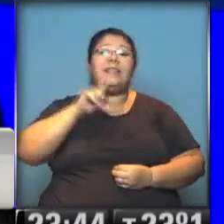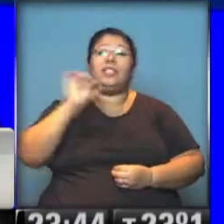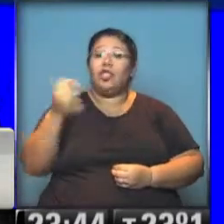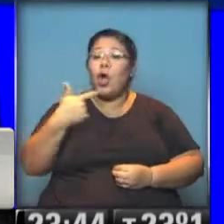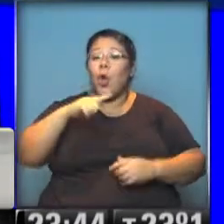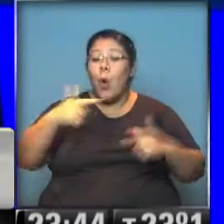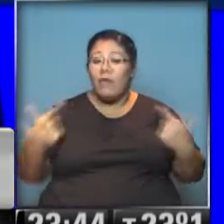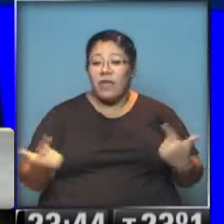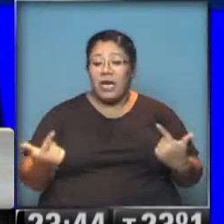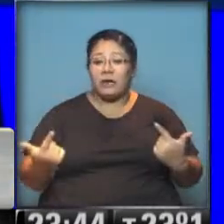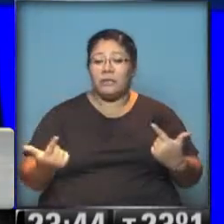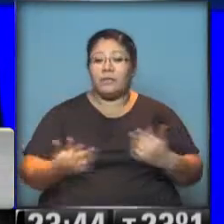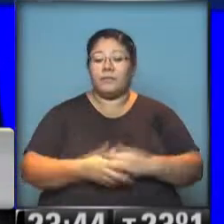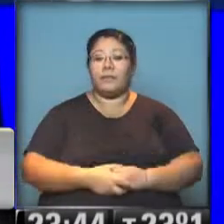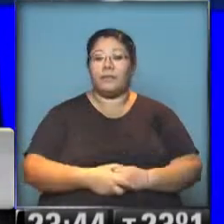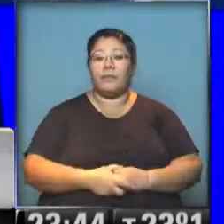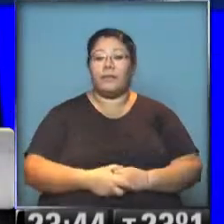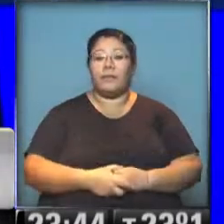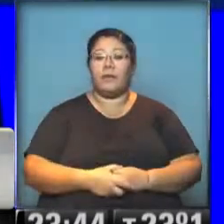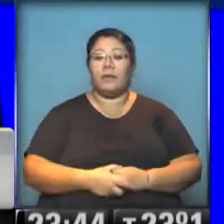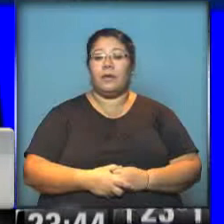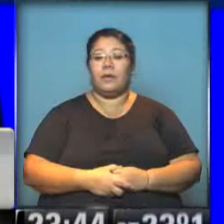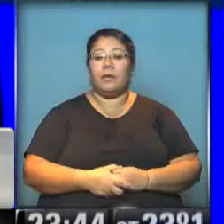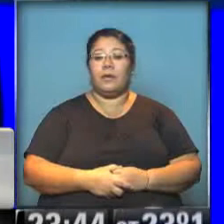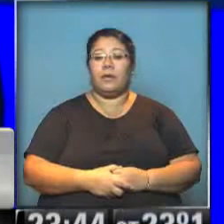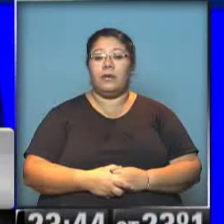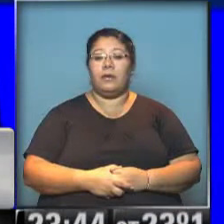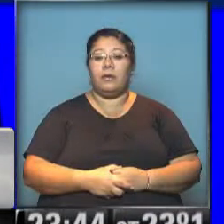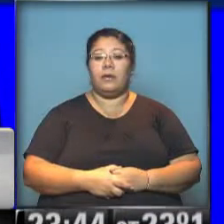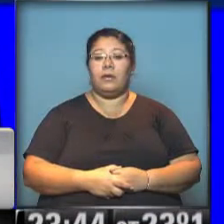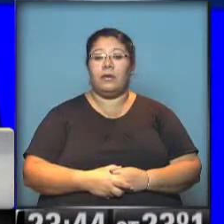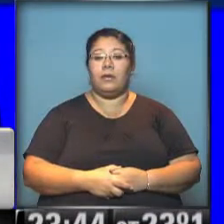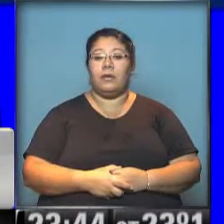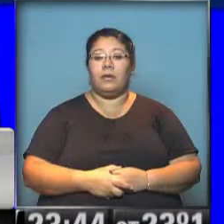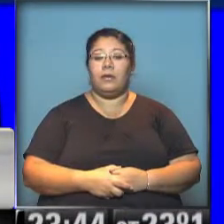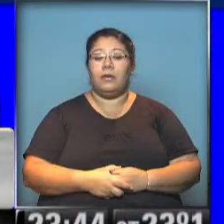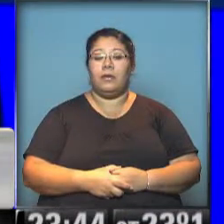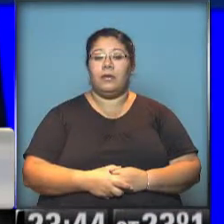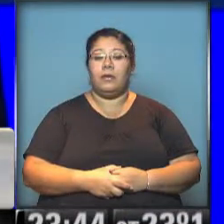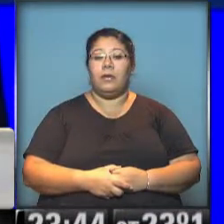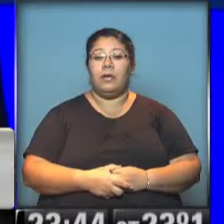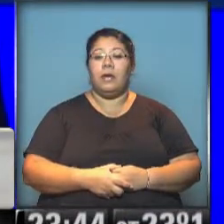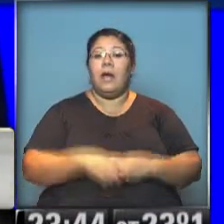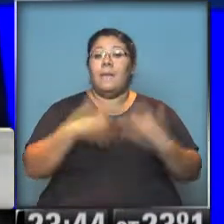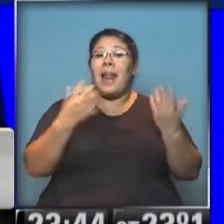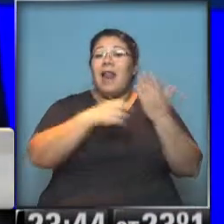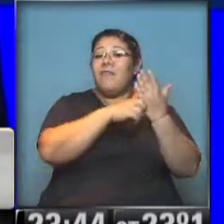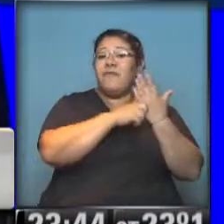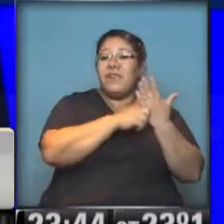Mayer, juristas de mucho prestigio. Bien, para Polichita esto no es